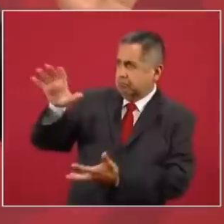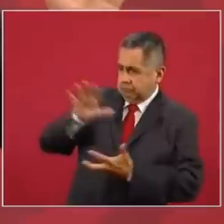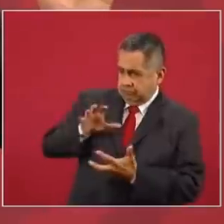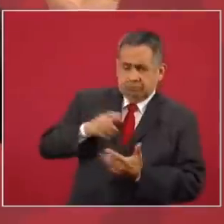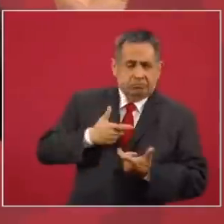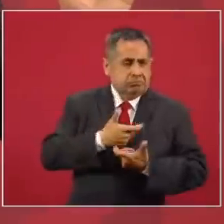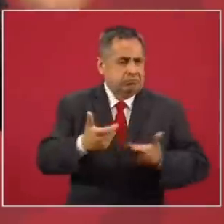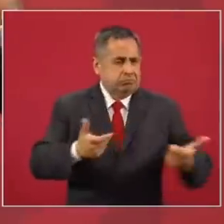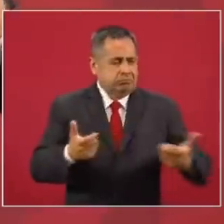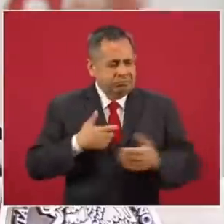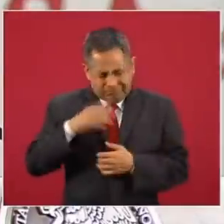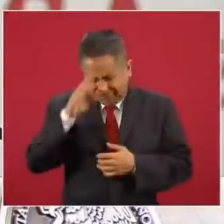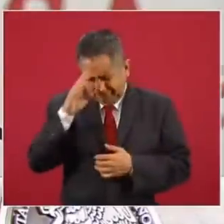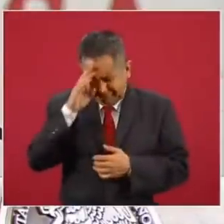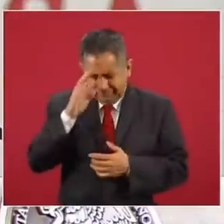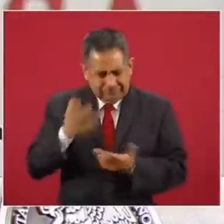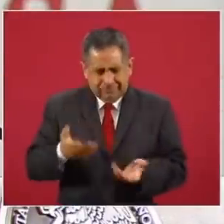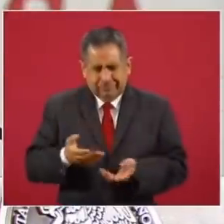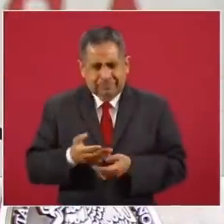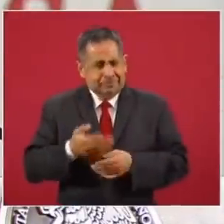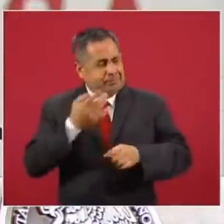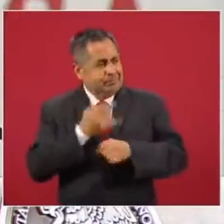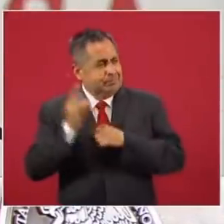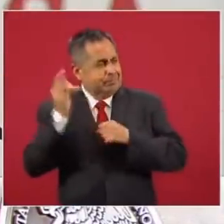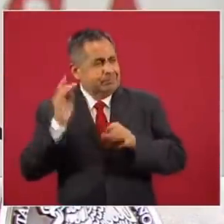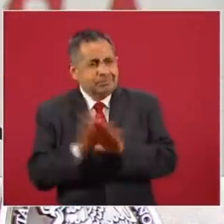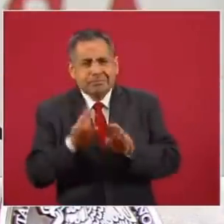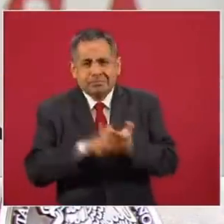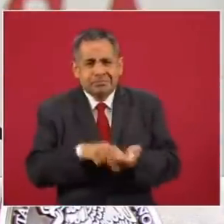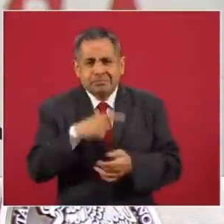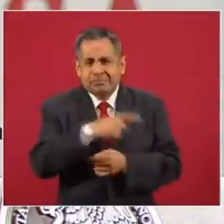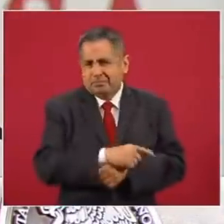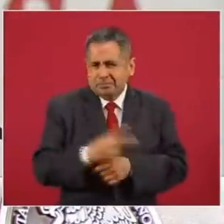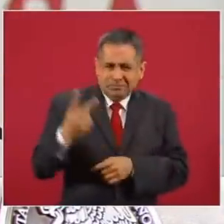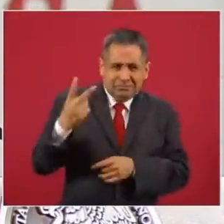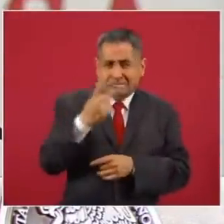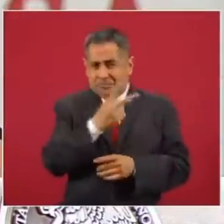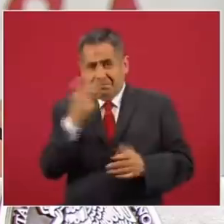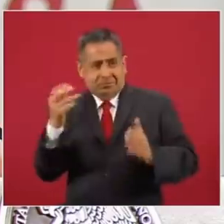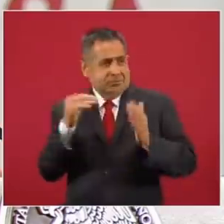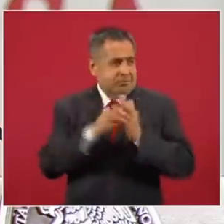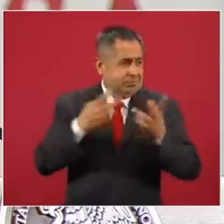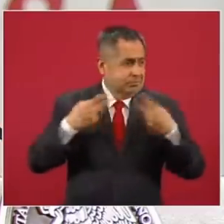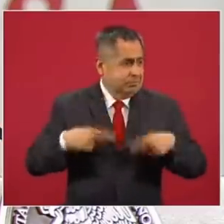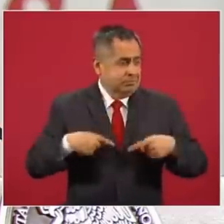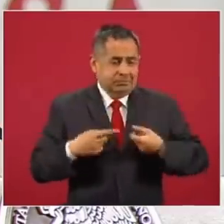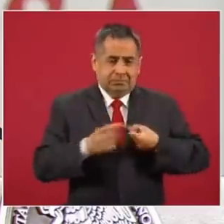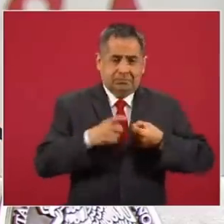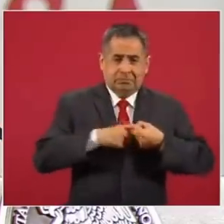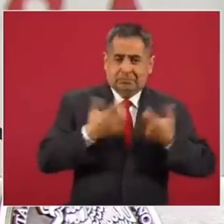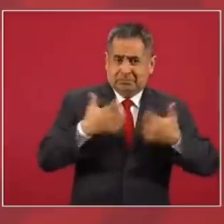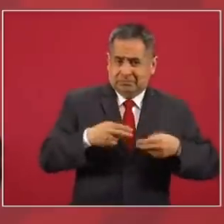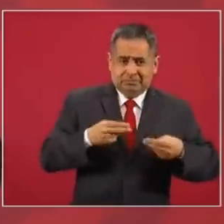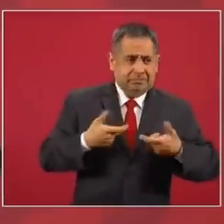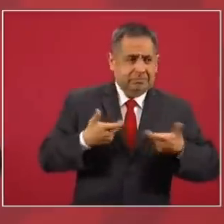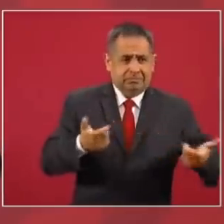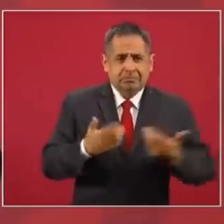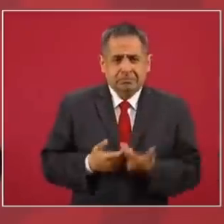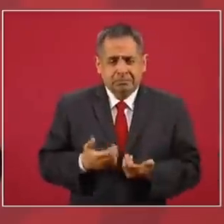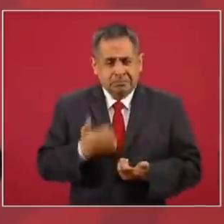eso es lo más irregular que puede haber. Entonces se afecta a los trabajadores,